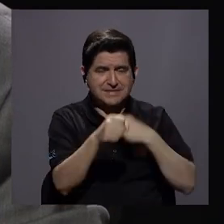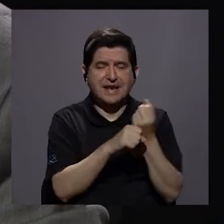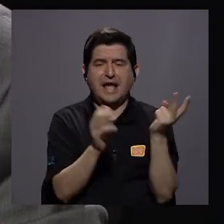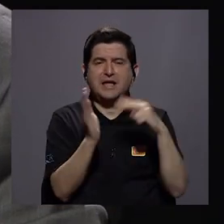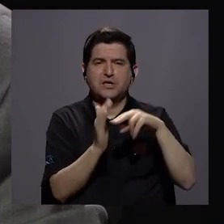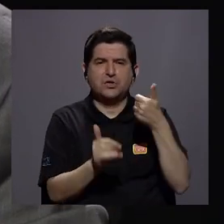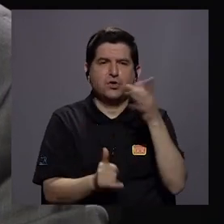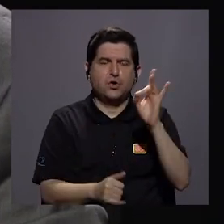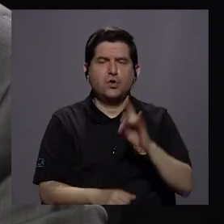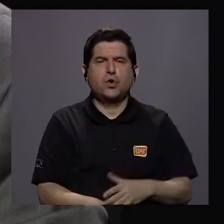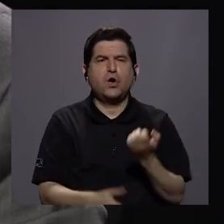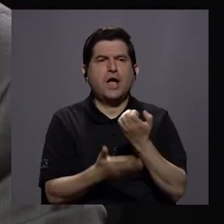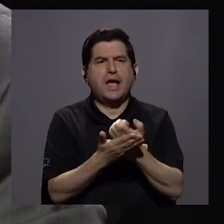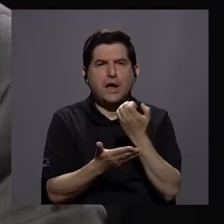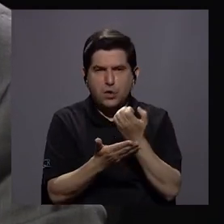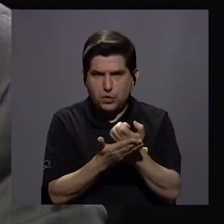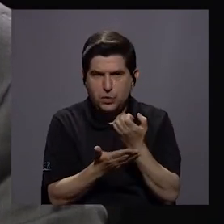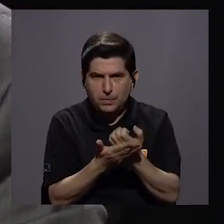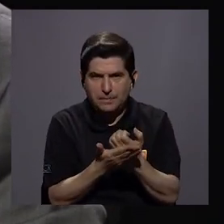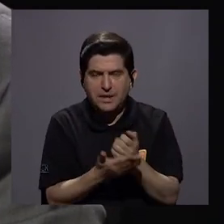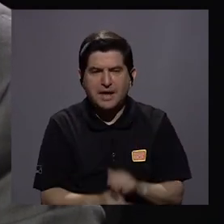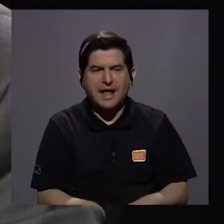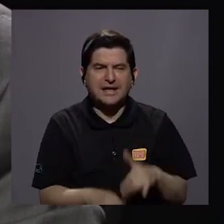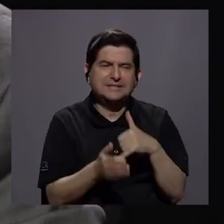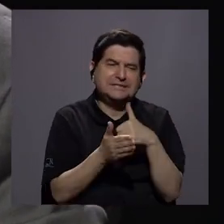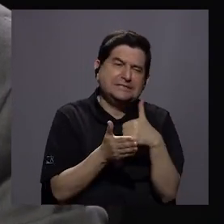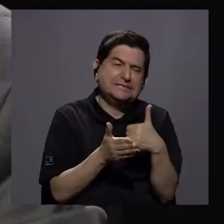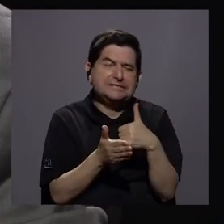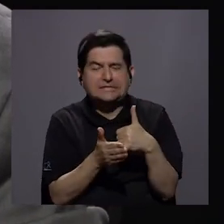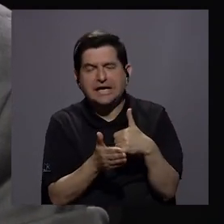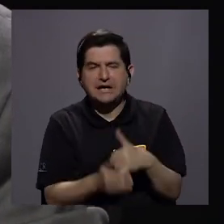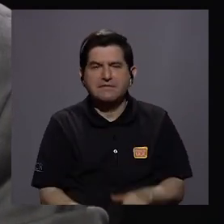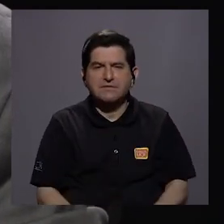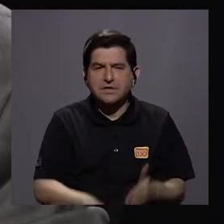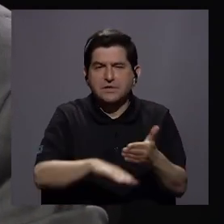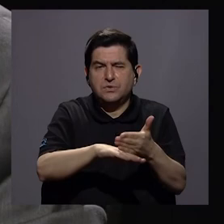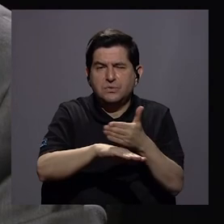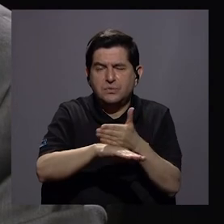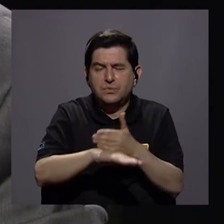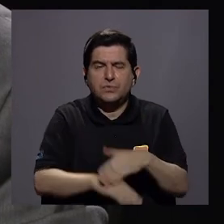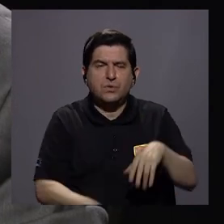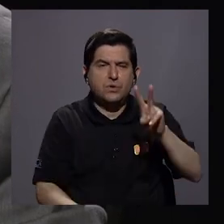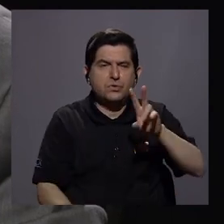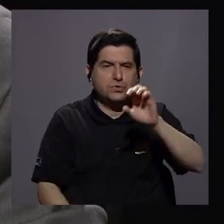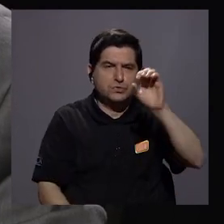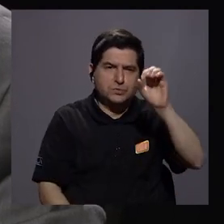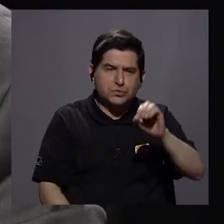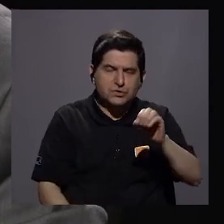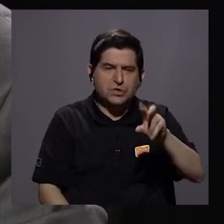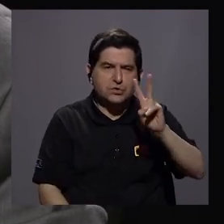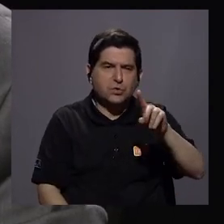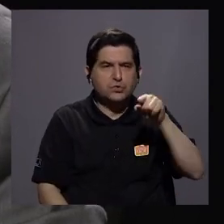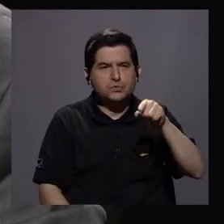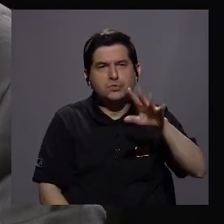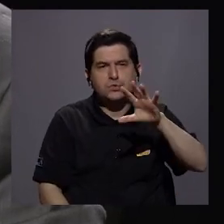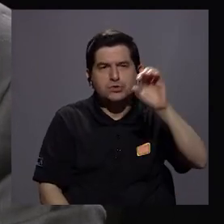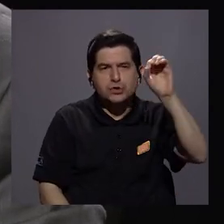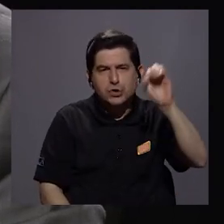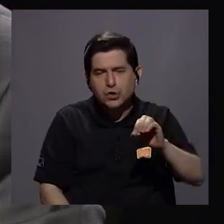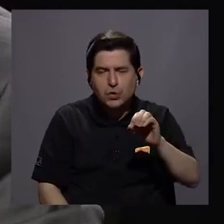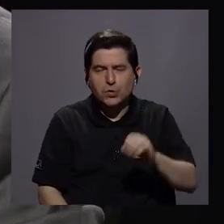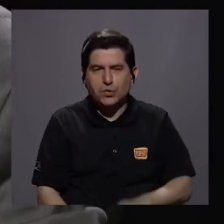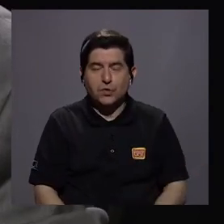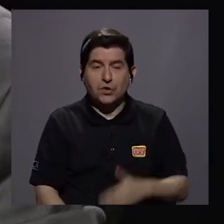2018 veníamos con una economía débil, creciendo alrededor de un 2%, un 2.5%,